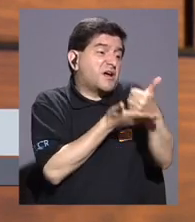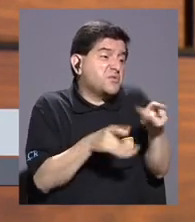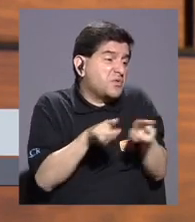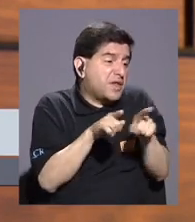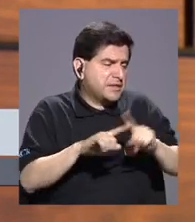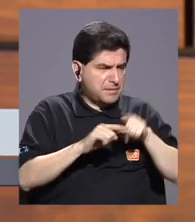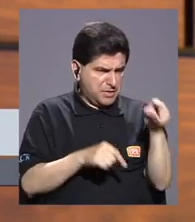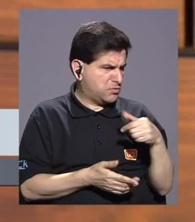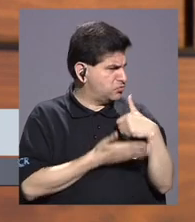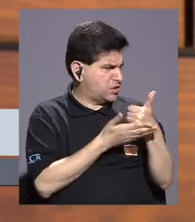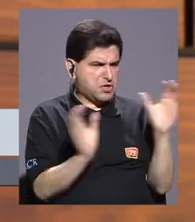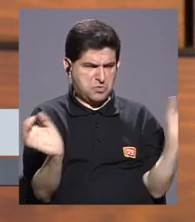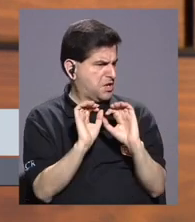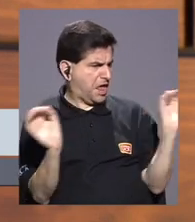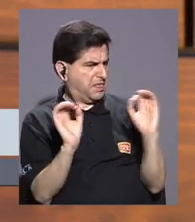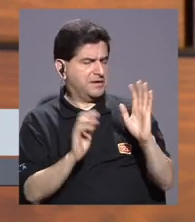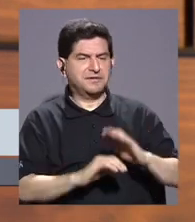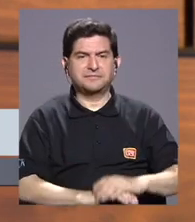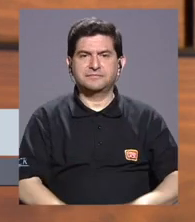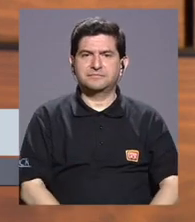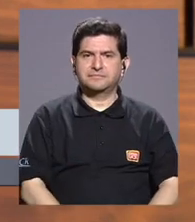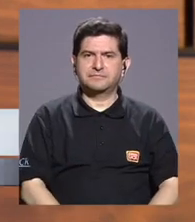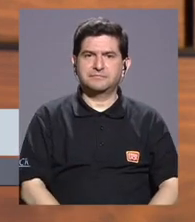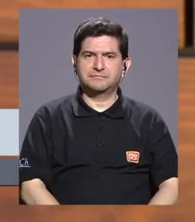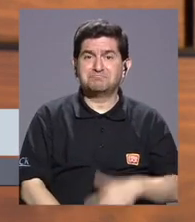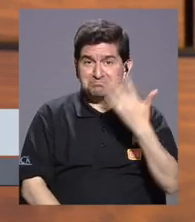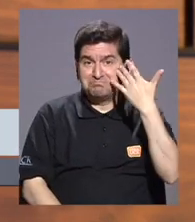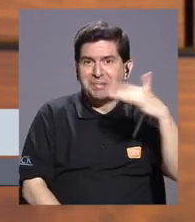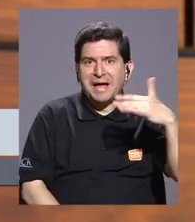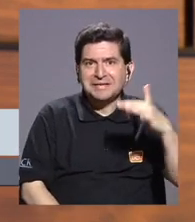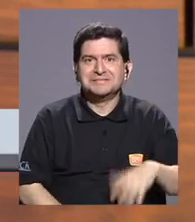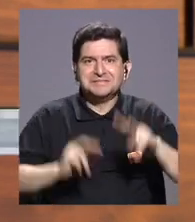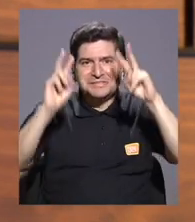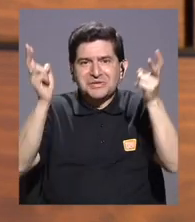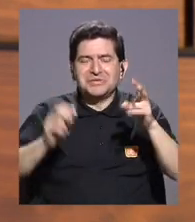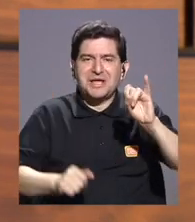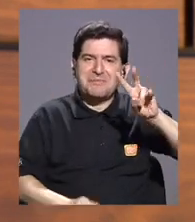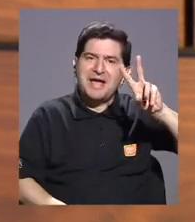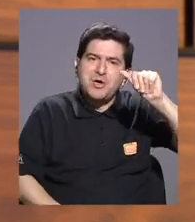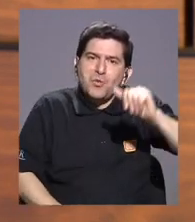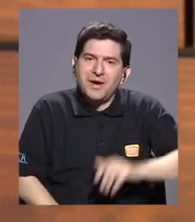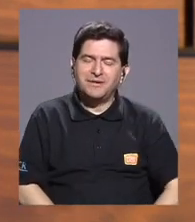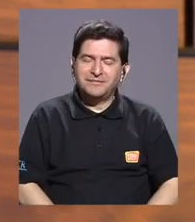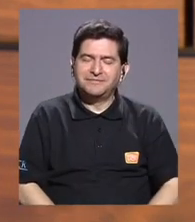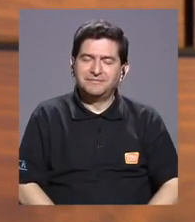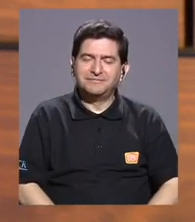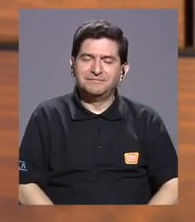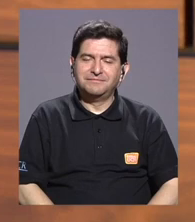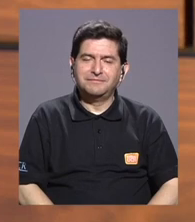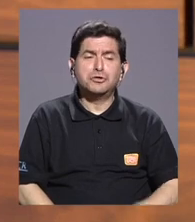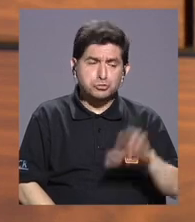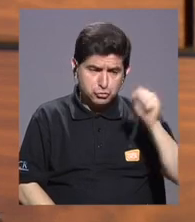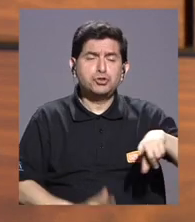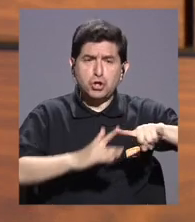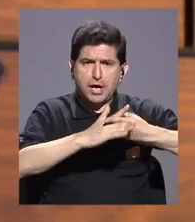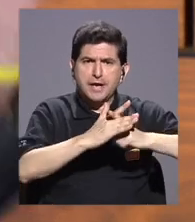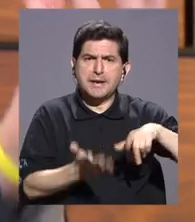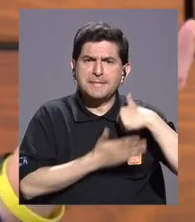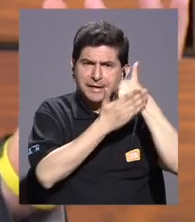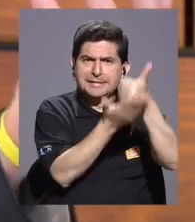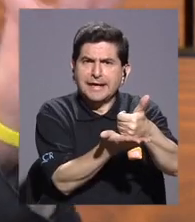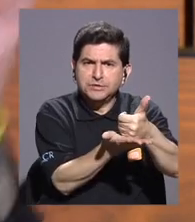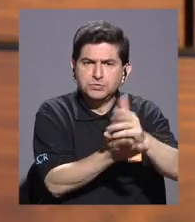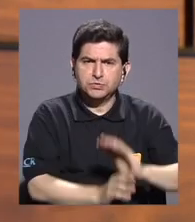a usted también, pero a usted no le dimos el bono de vivienda. Pasa algo parecido con el tema del IVA. Claro, el IVA es una herramienta que